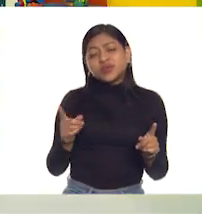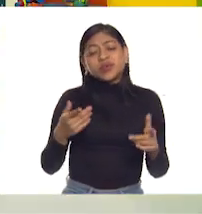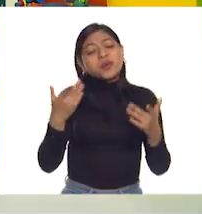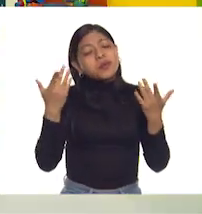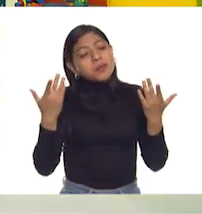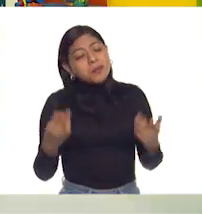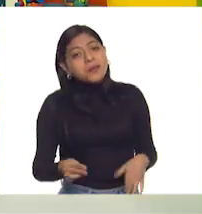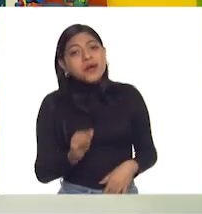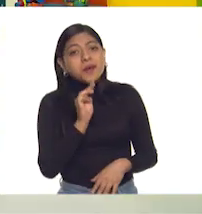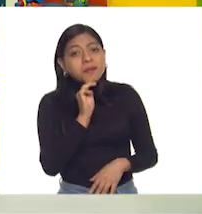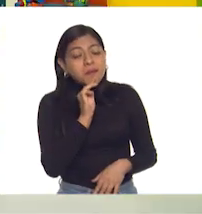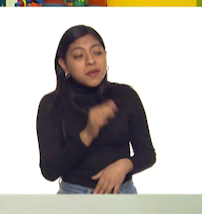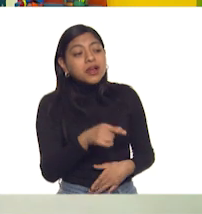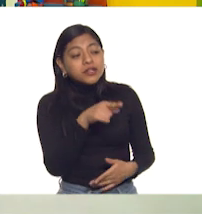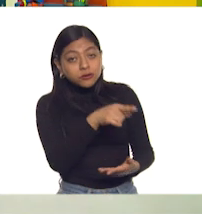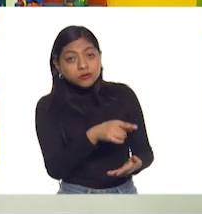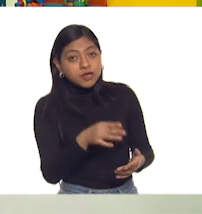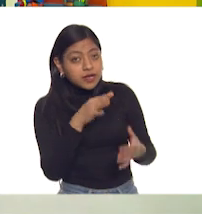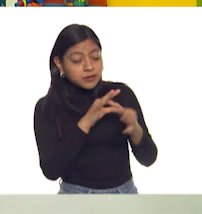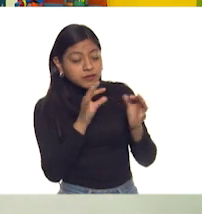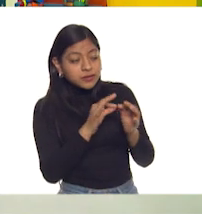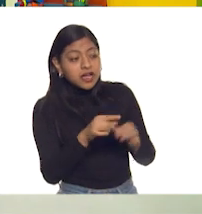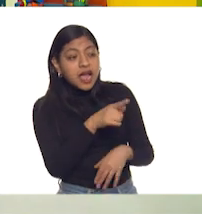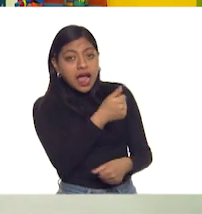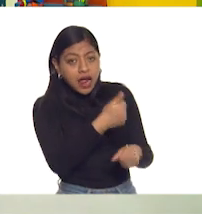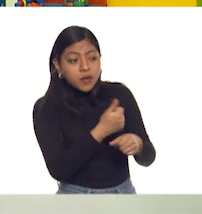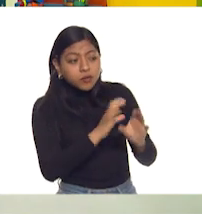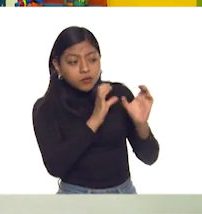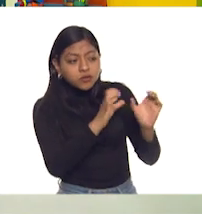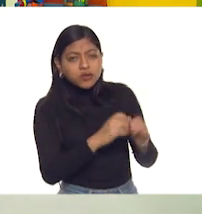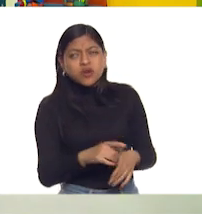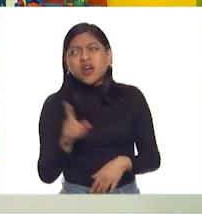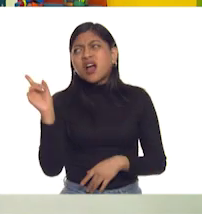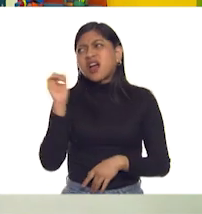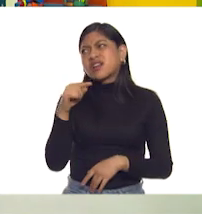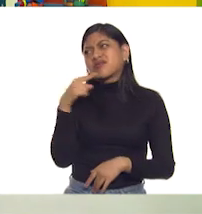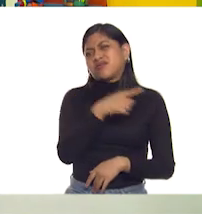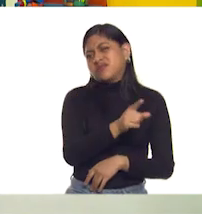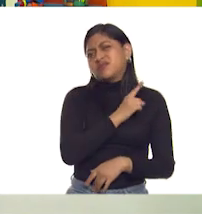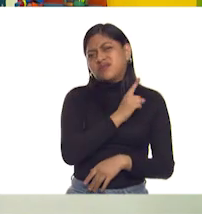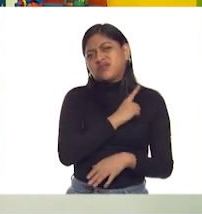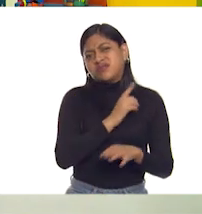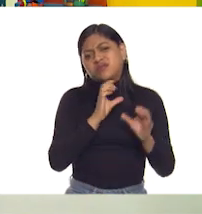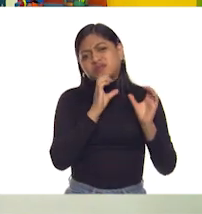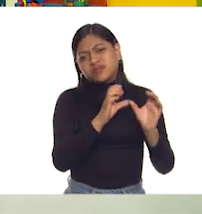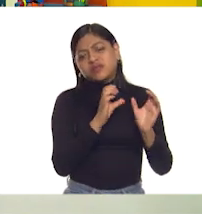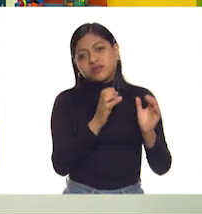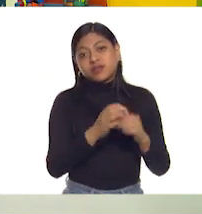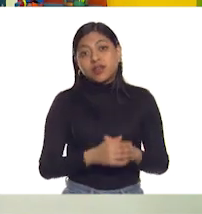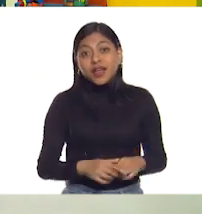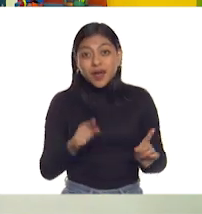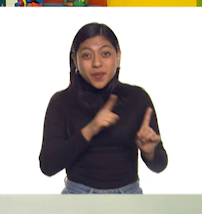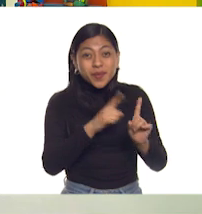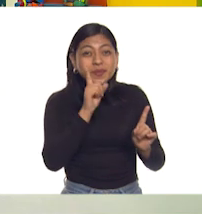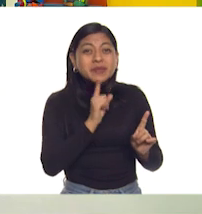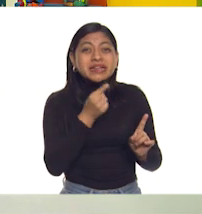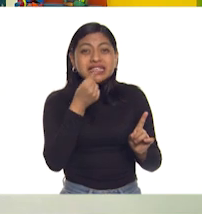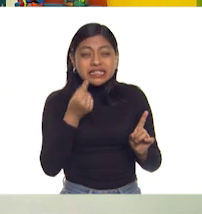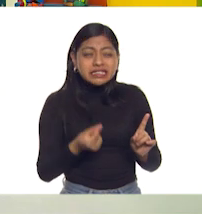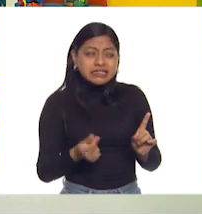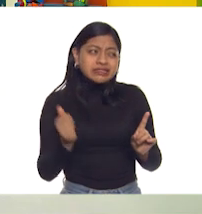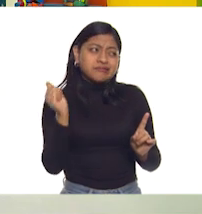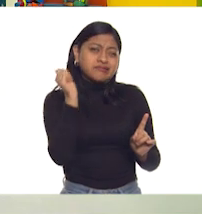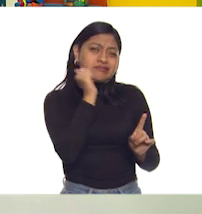Juanita, cuida a tu abuelita. Que se cuide solita, mamá. Juanita todos los días